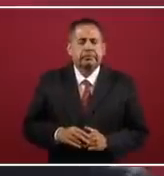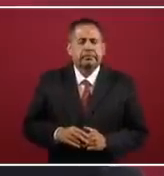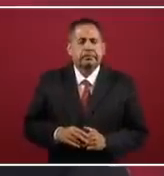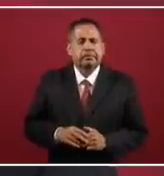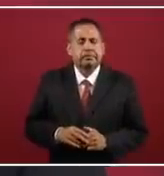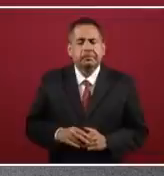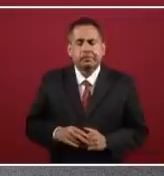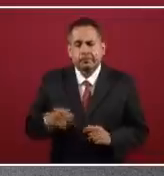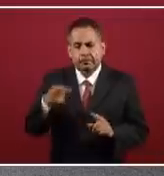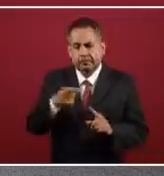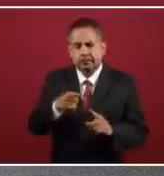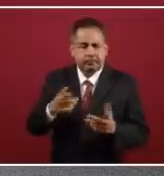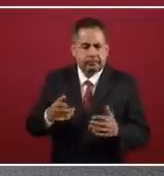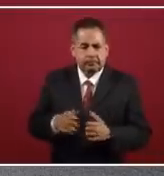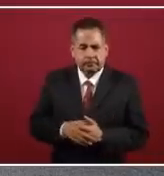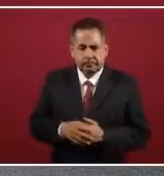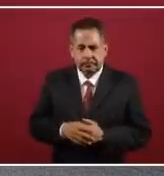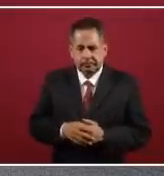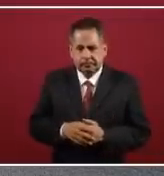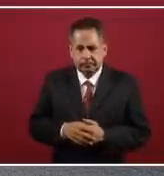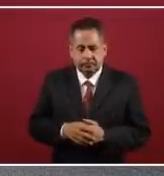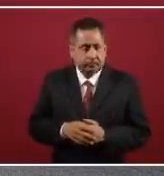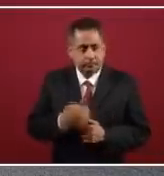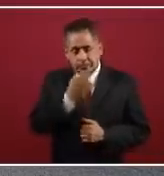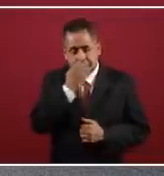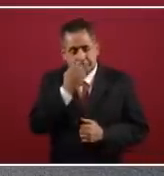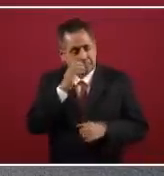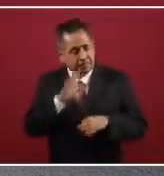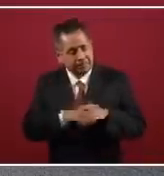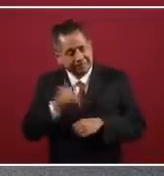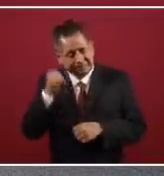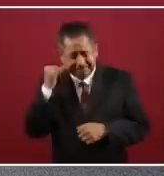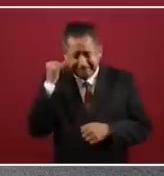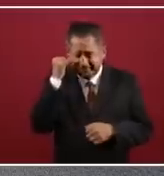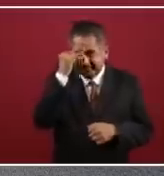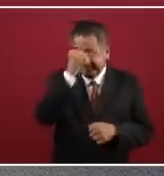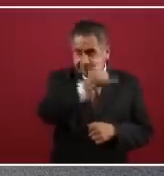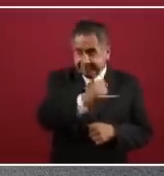con las más apartadas.